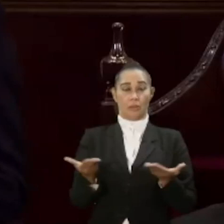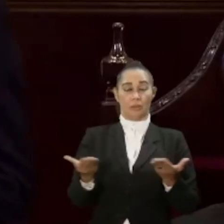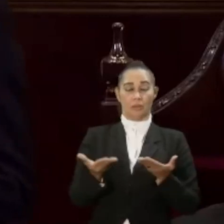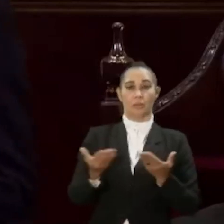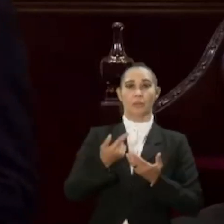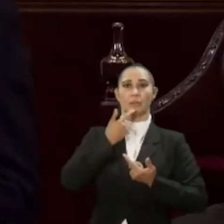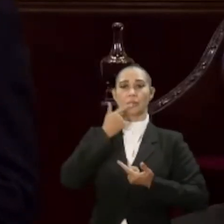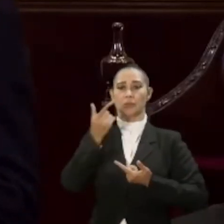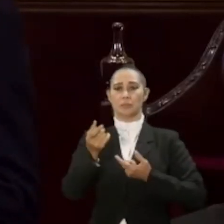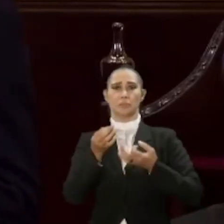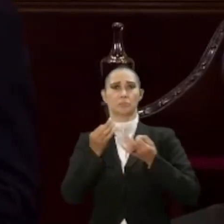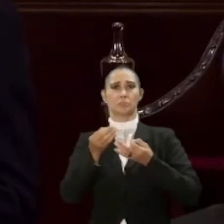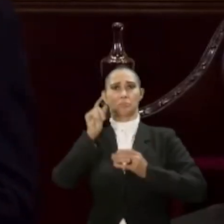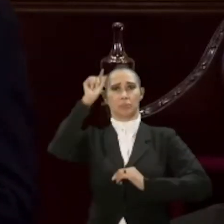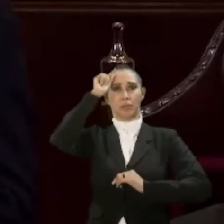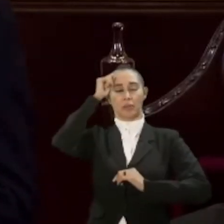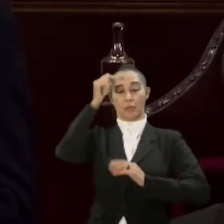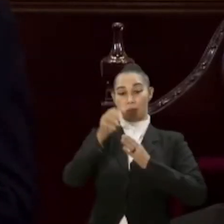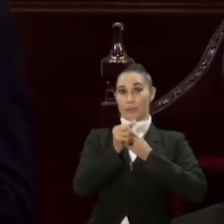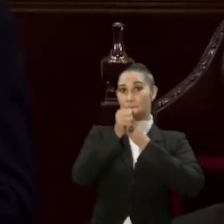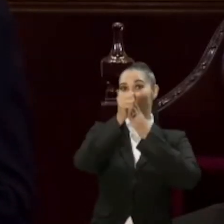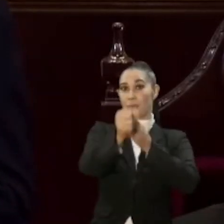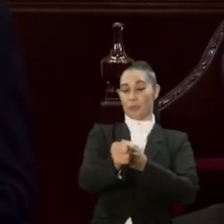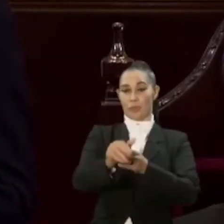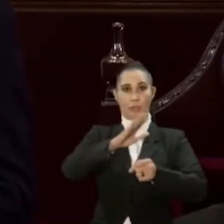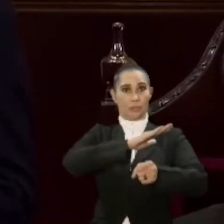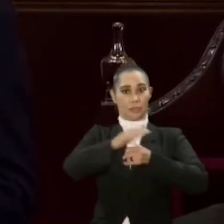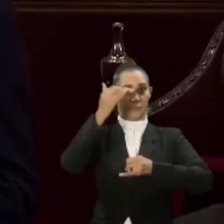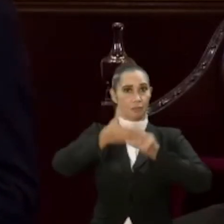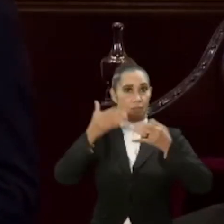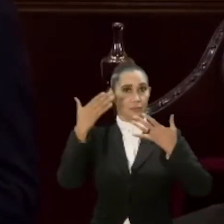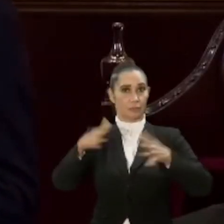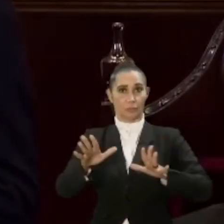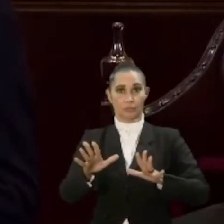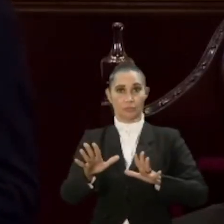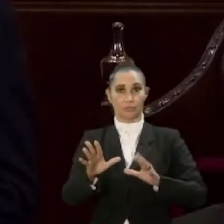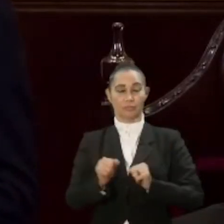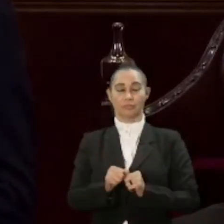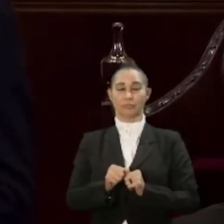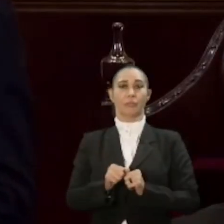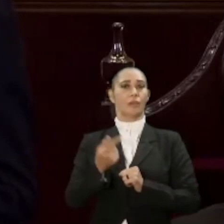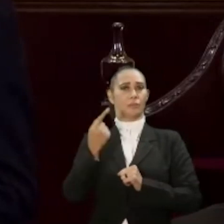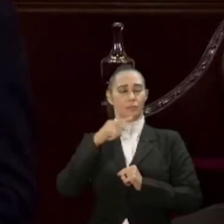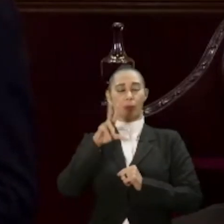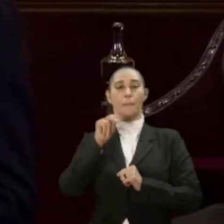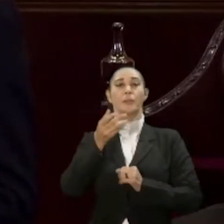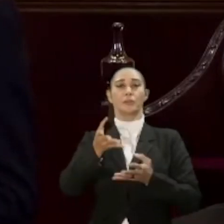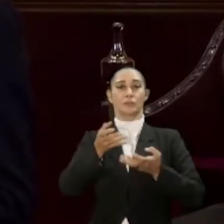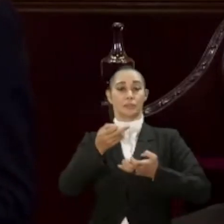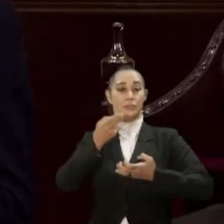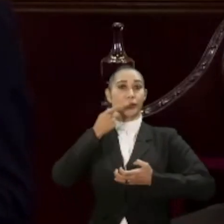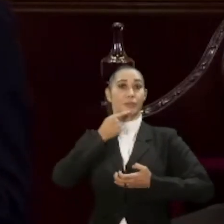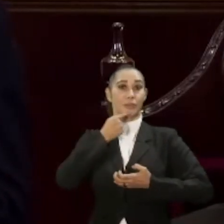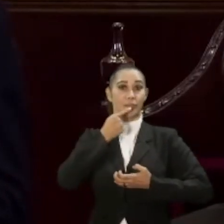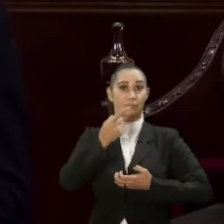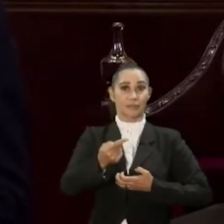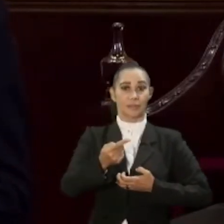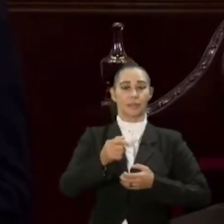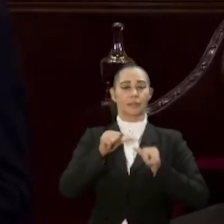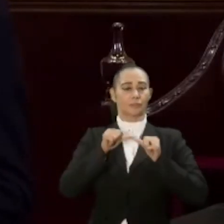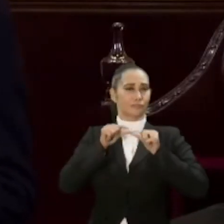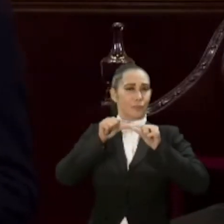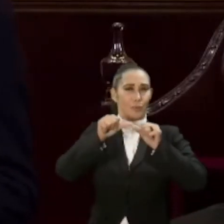a decirle que el gobierno que encabezo ha saldado la totalidad de esas deudas, pero sí quiero dejarles saber que